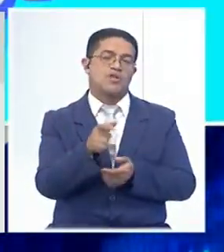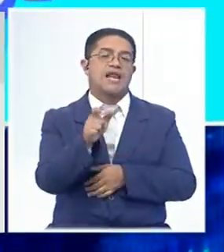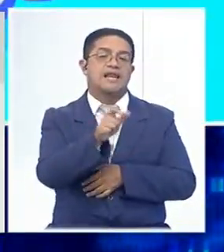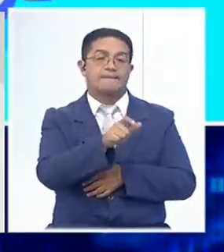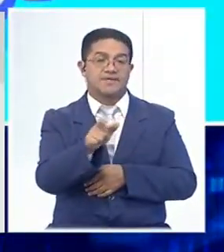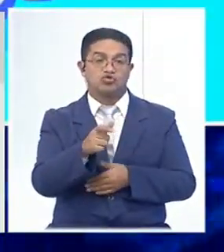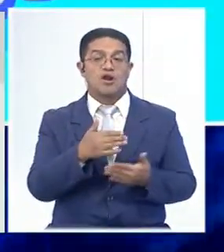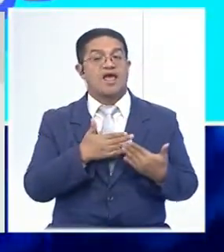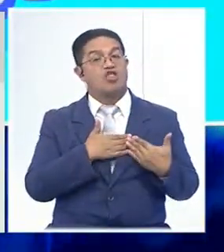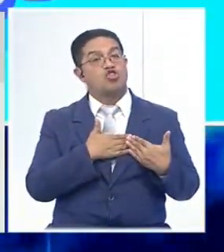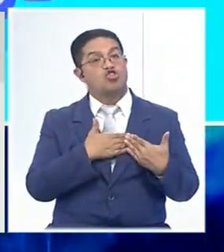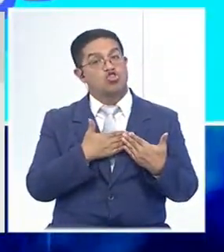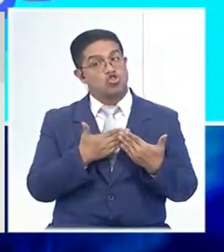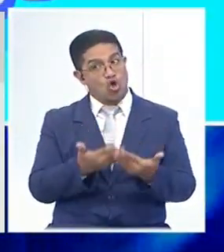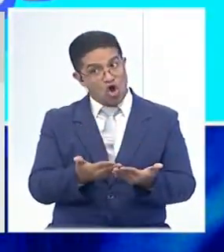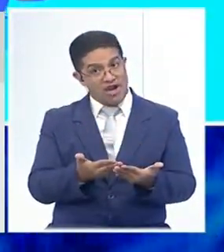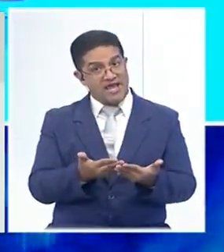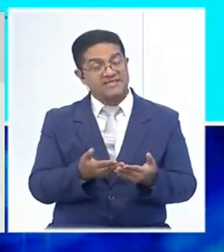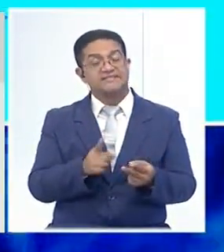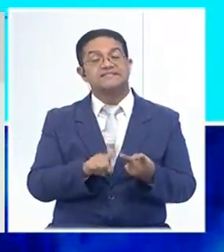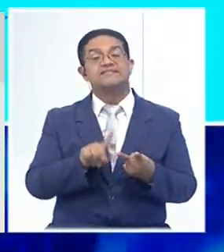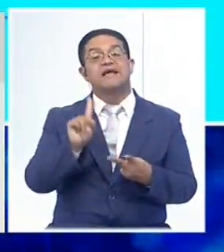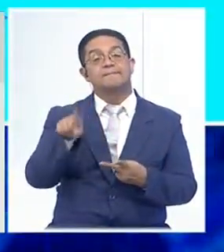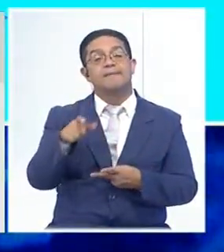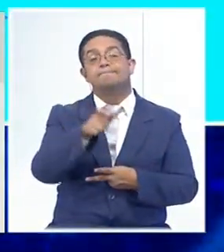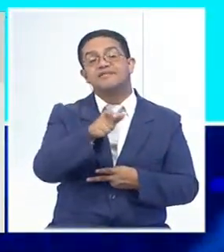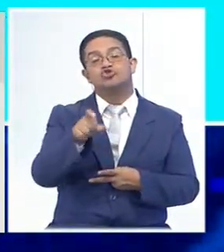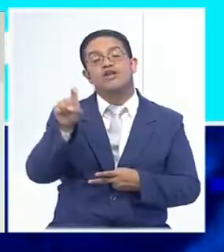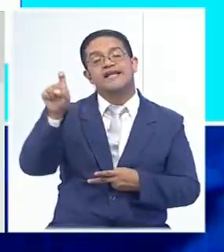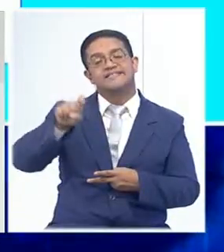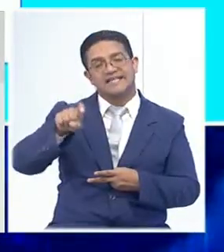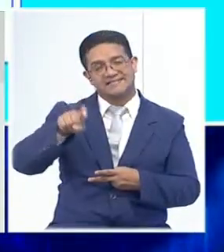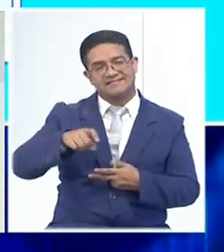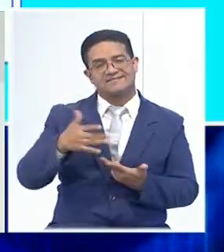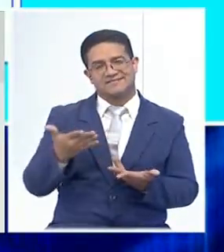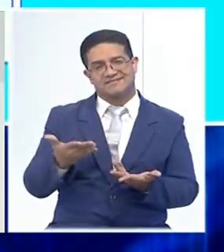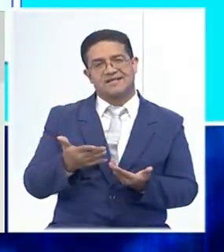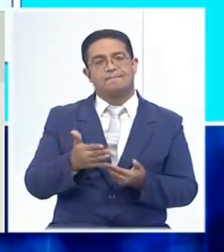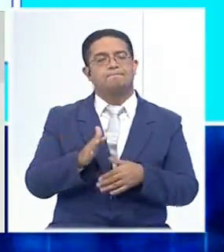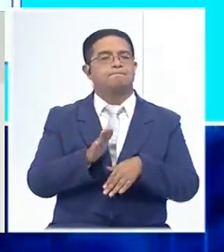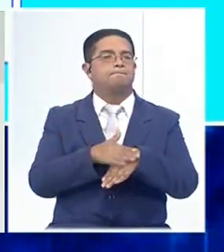al donante como al paciente y al familiar del paciente,